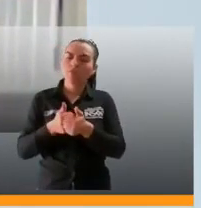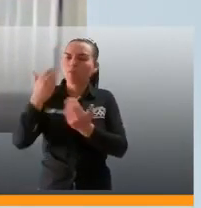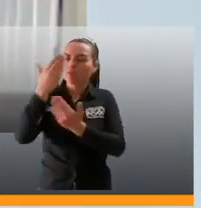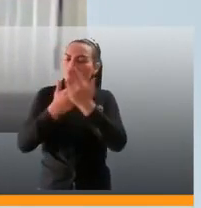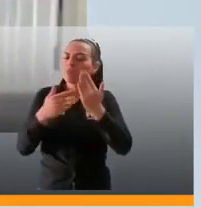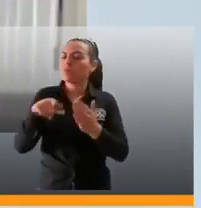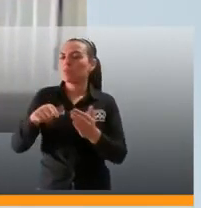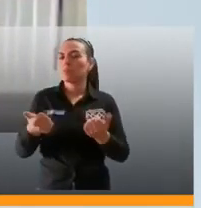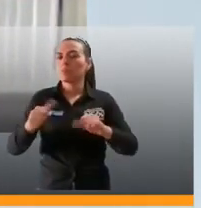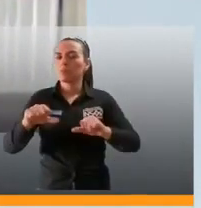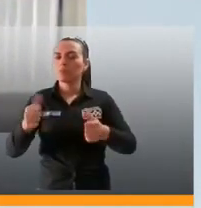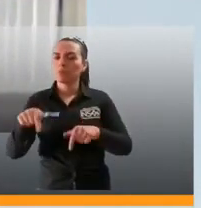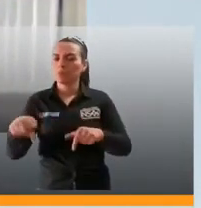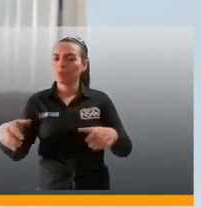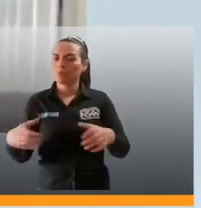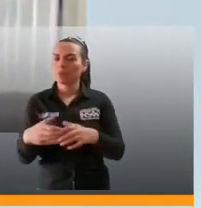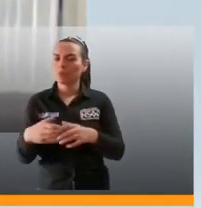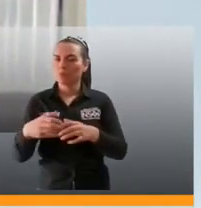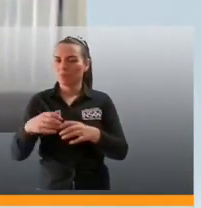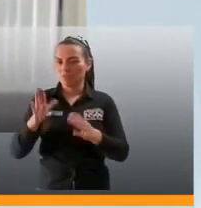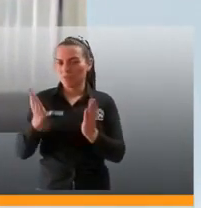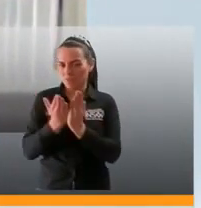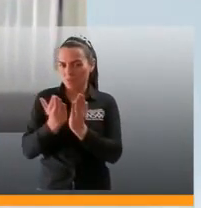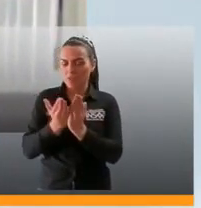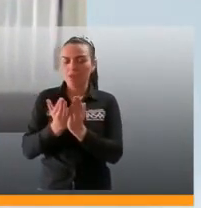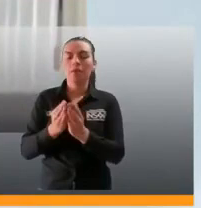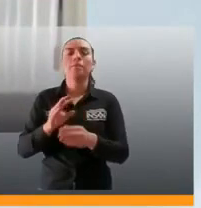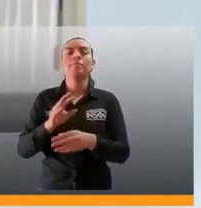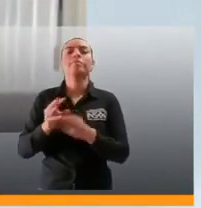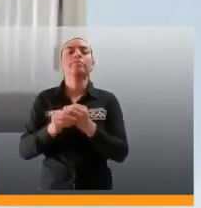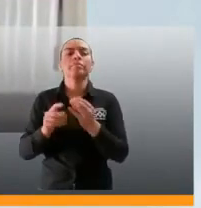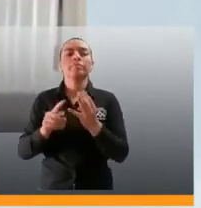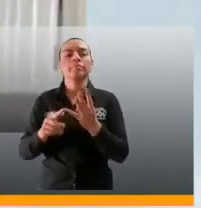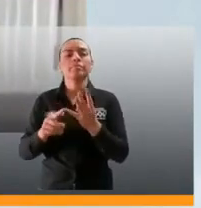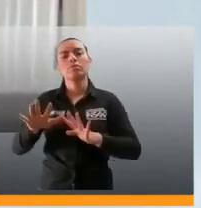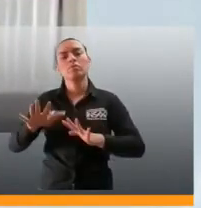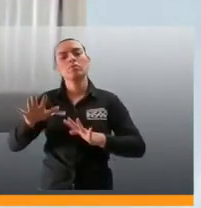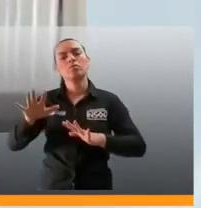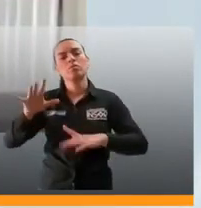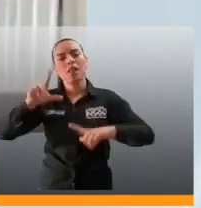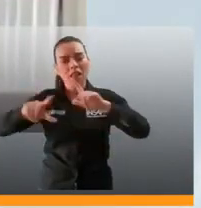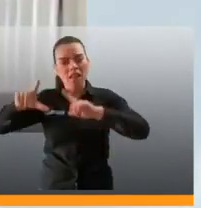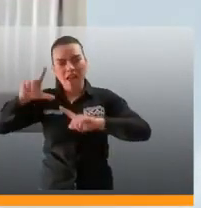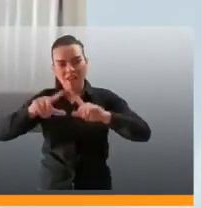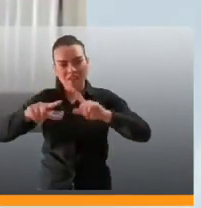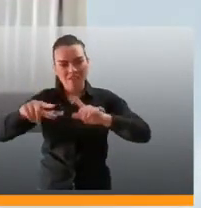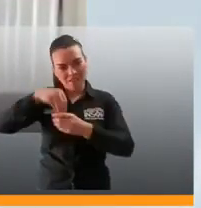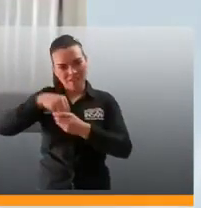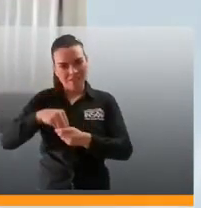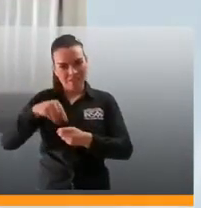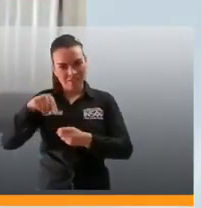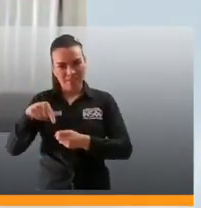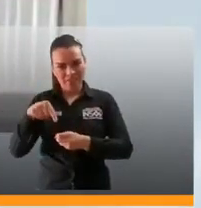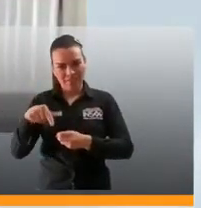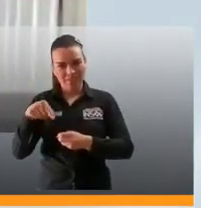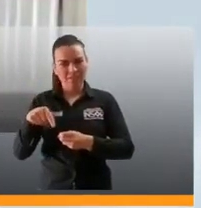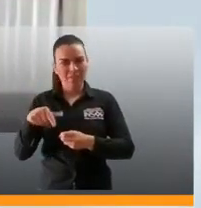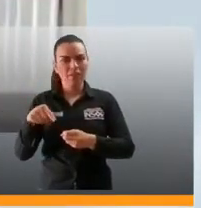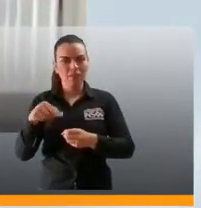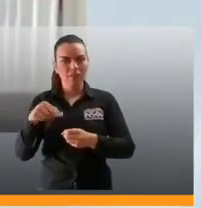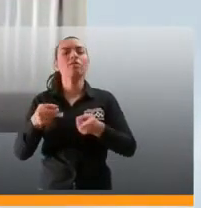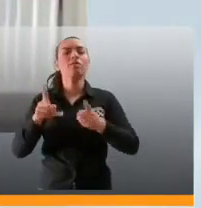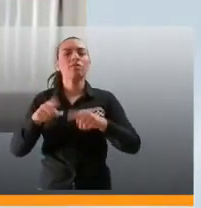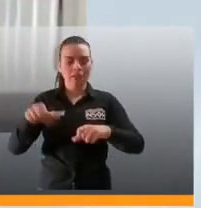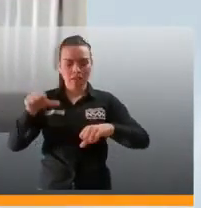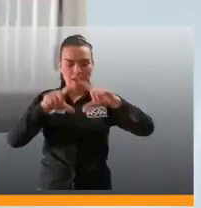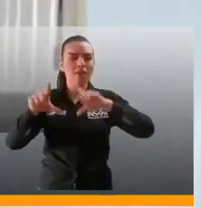¿Qué más podemos mirar? La construcción de laboratorios online. Bueno, es decir, y de laboratorios remotos. Entonces, este